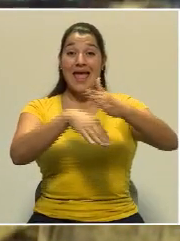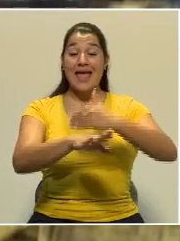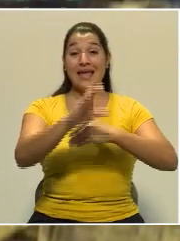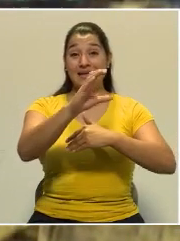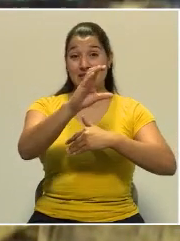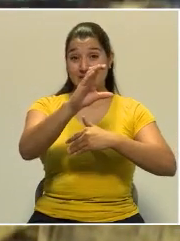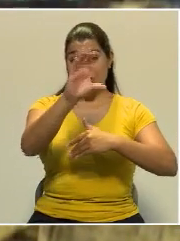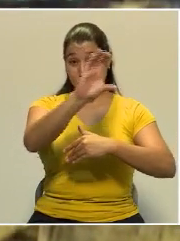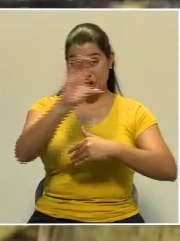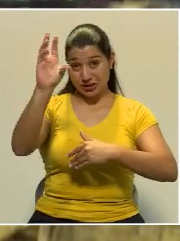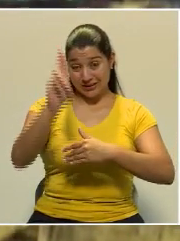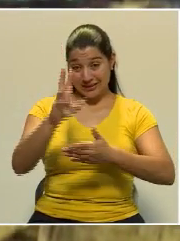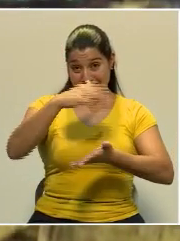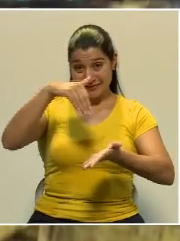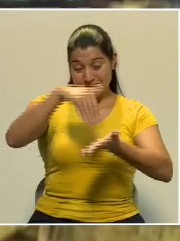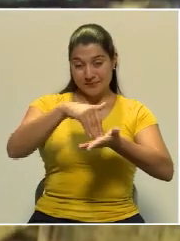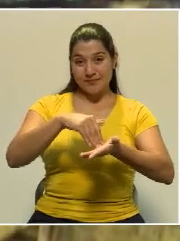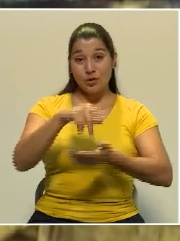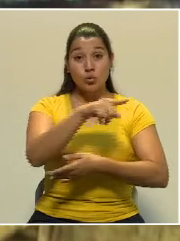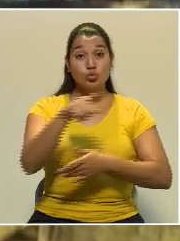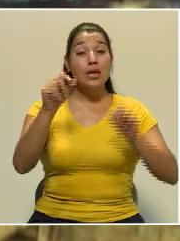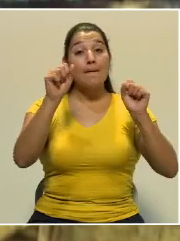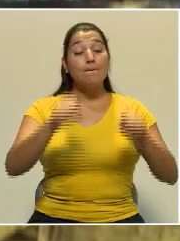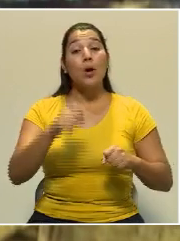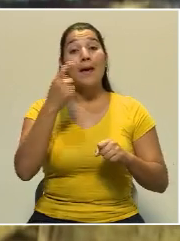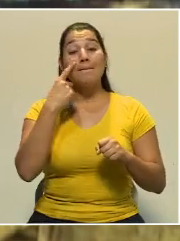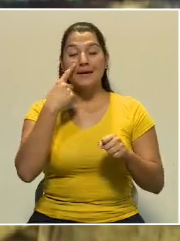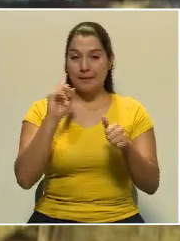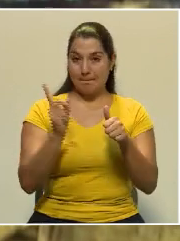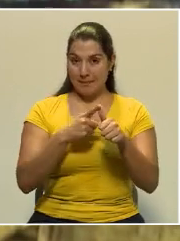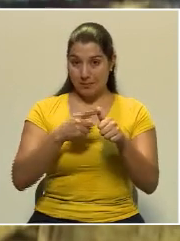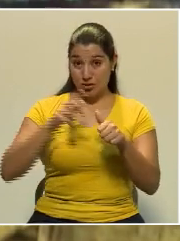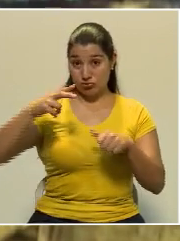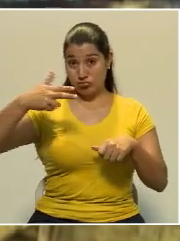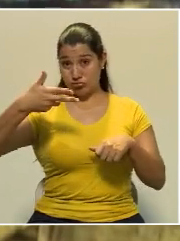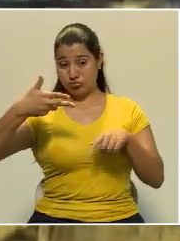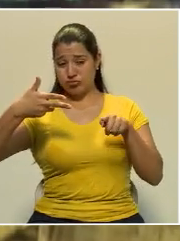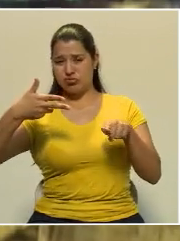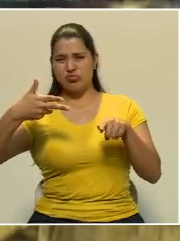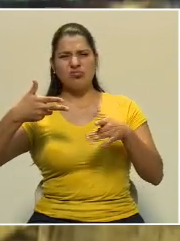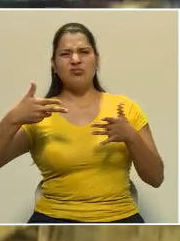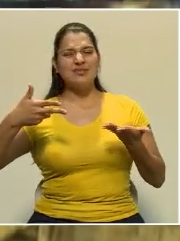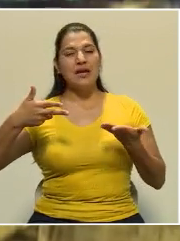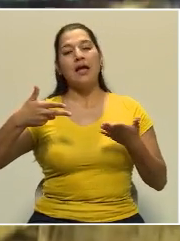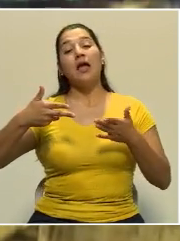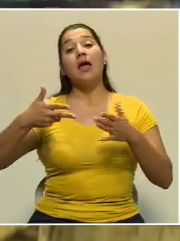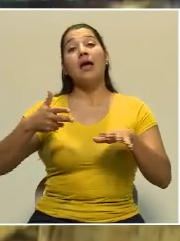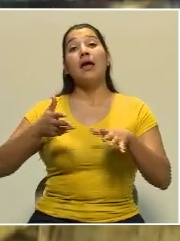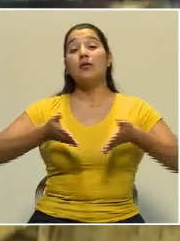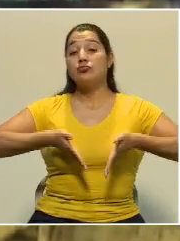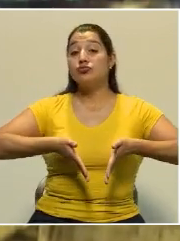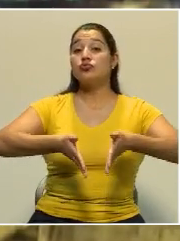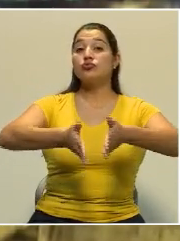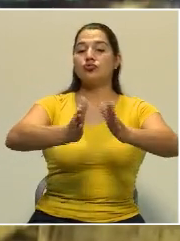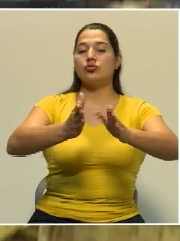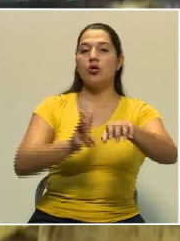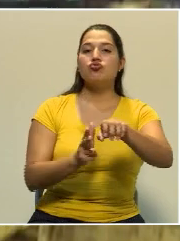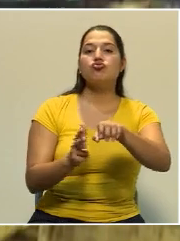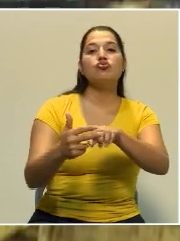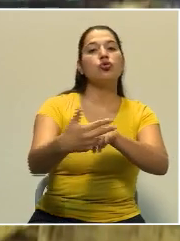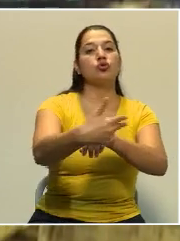la capital. Lo que estamos viendo en primera pantalla es circunvalación en la